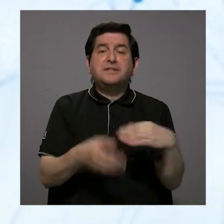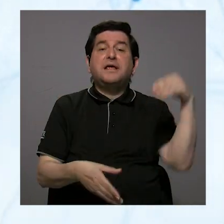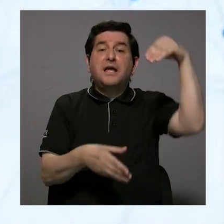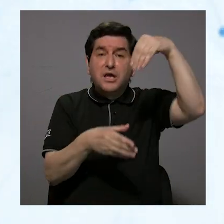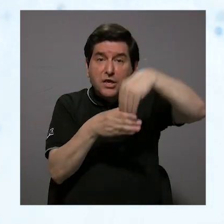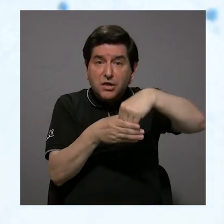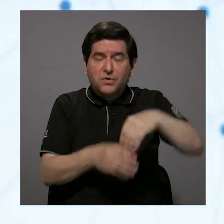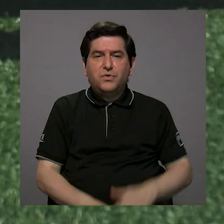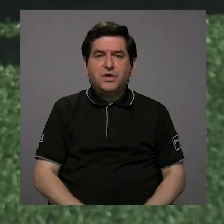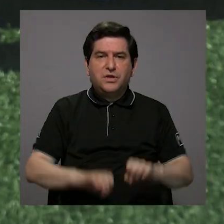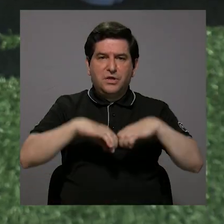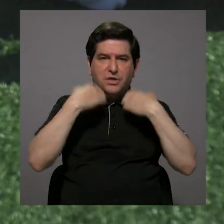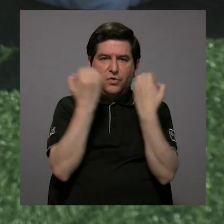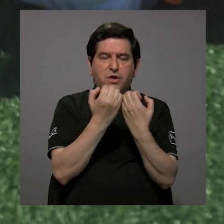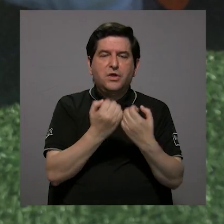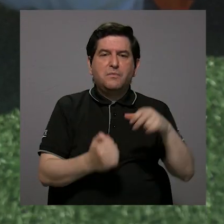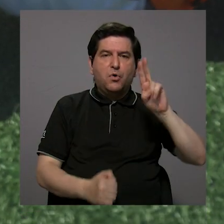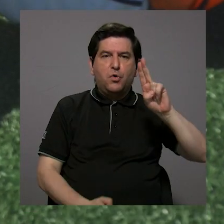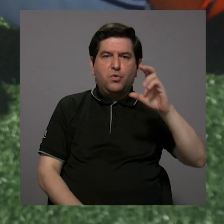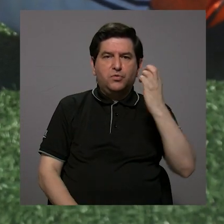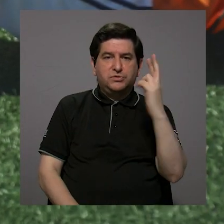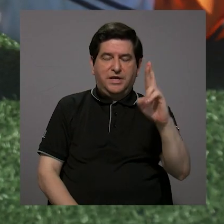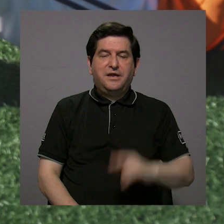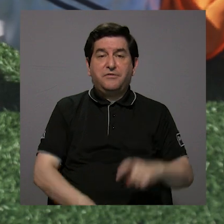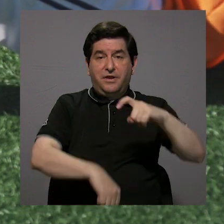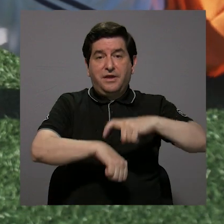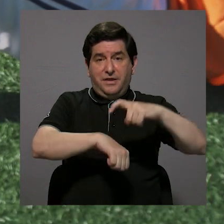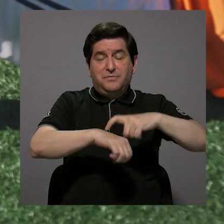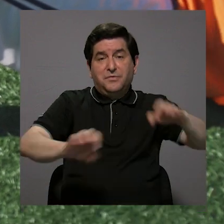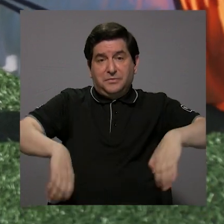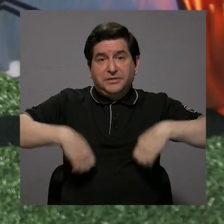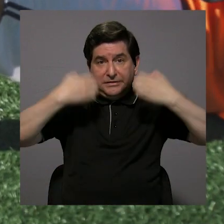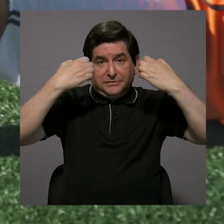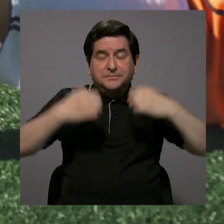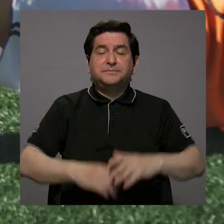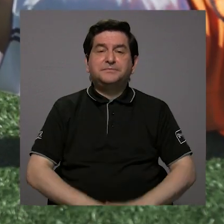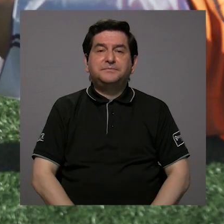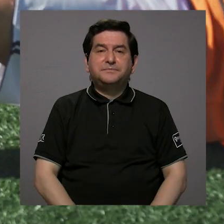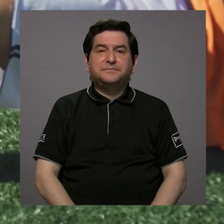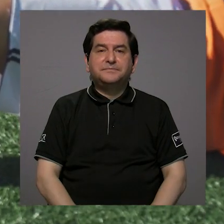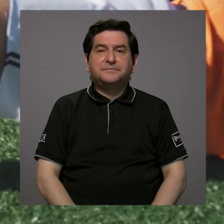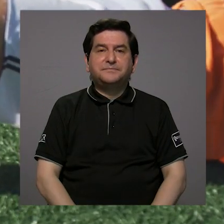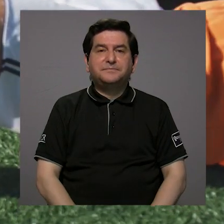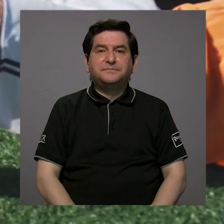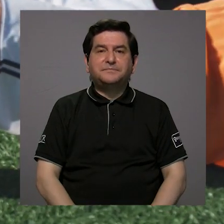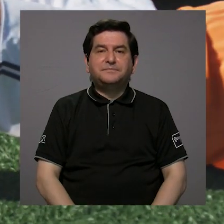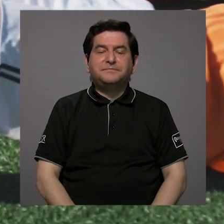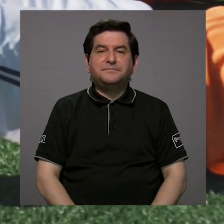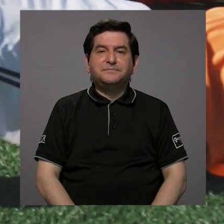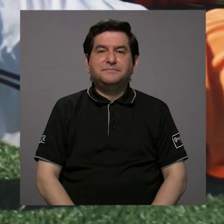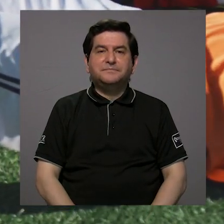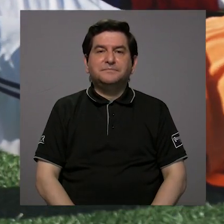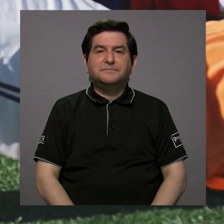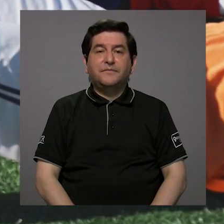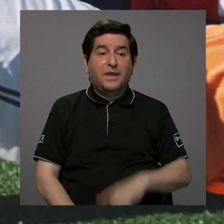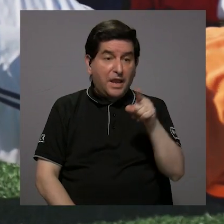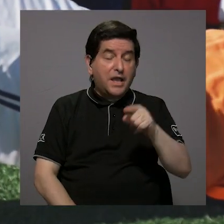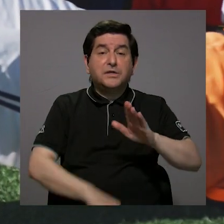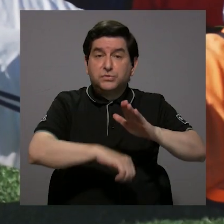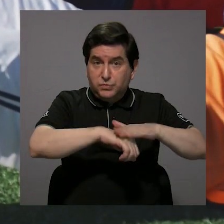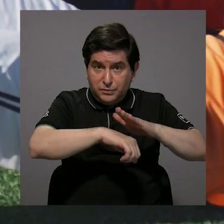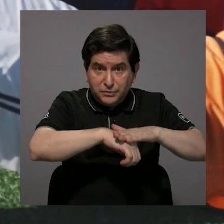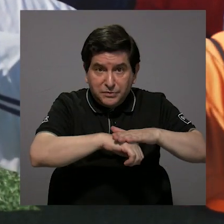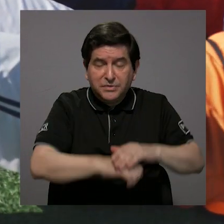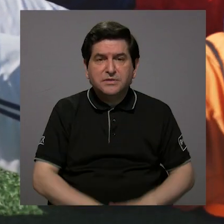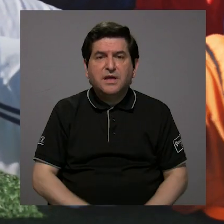equipos, incluido el equipo de la Universidad de Costa Rica, cuando tuvimos el equipo. Y esto les